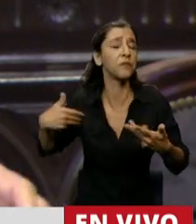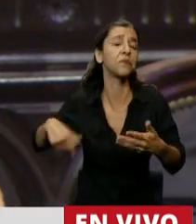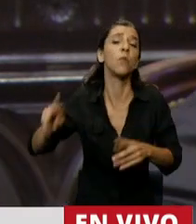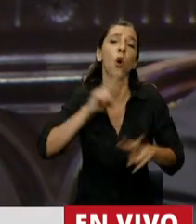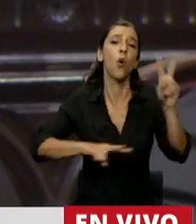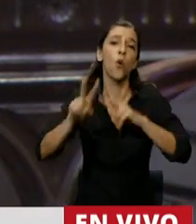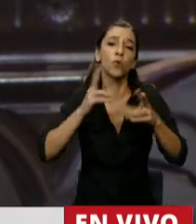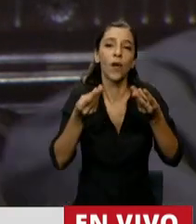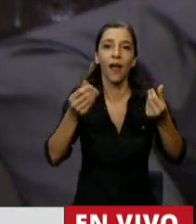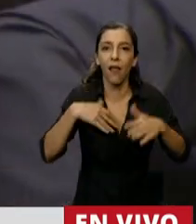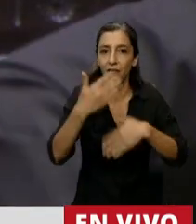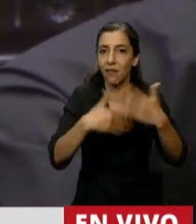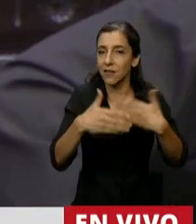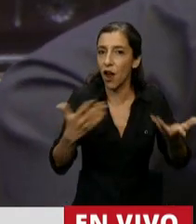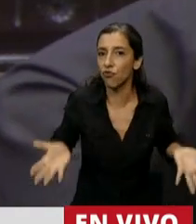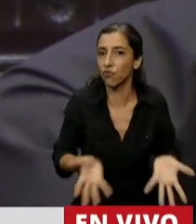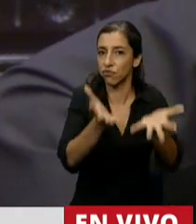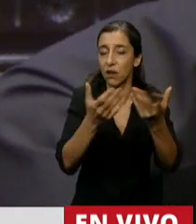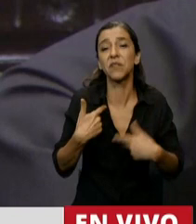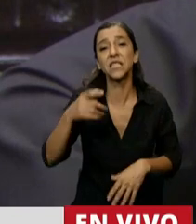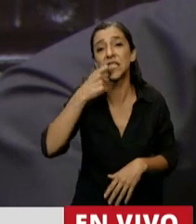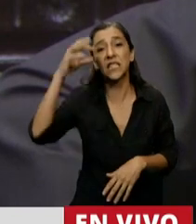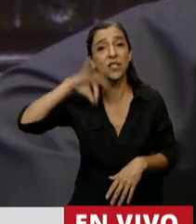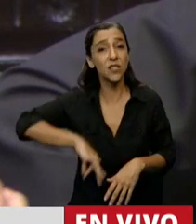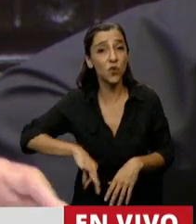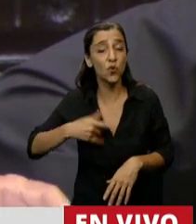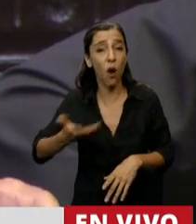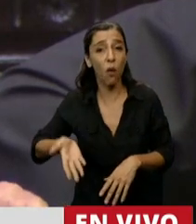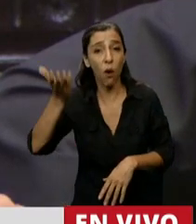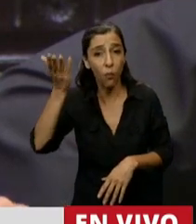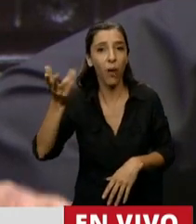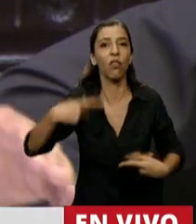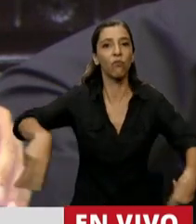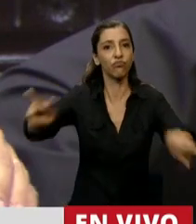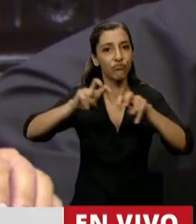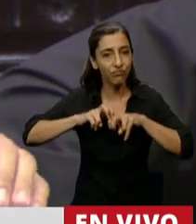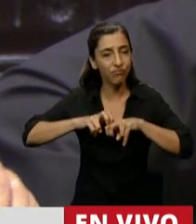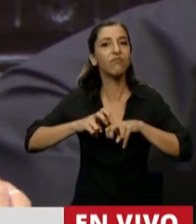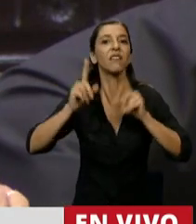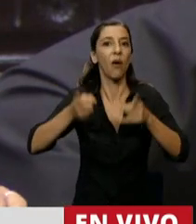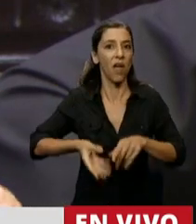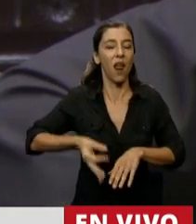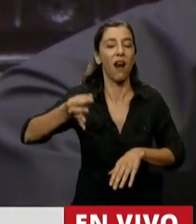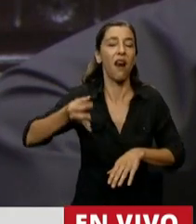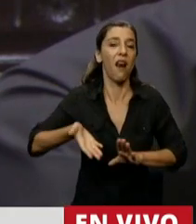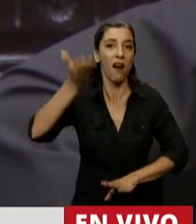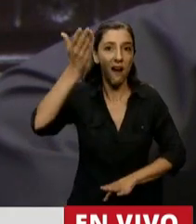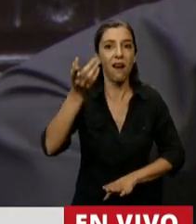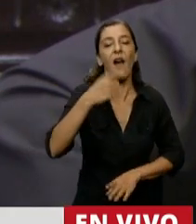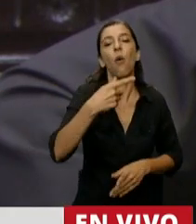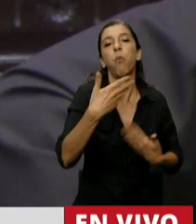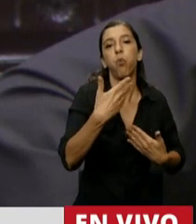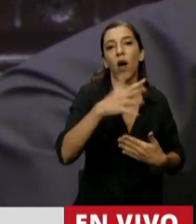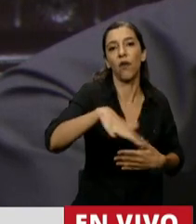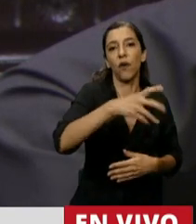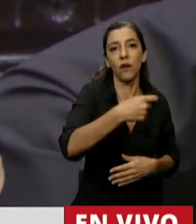de manera que al crecer los salarios y al crecer la recaudación, damos sustentabilidad por un lado y damos por otro lado también previsibilidad